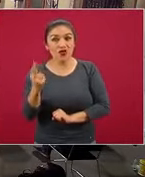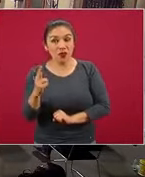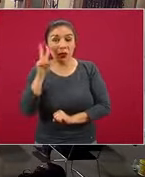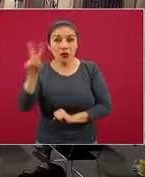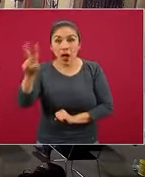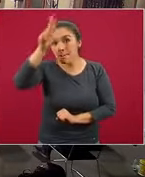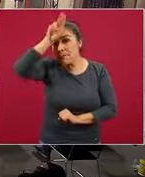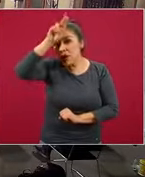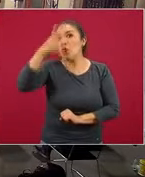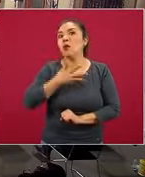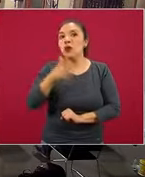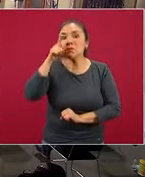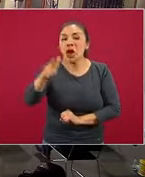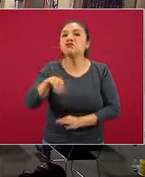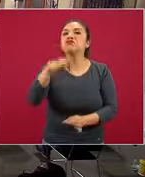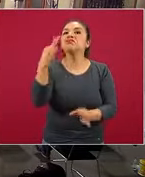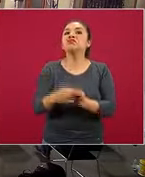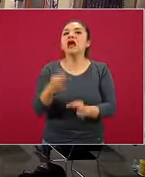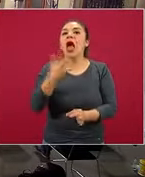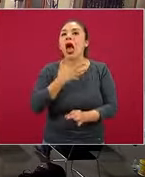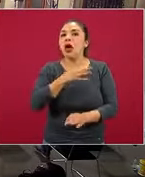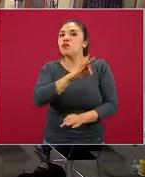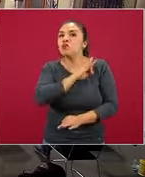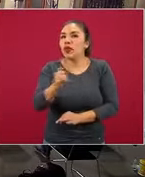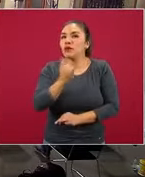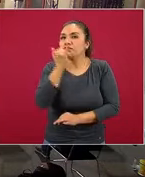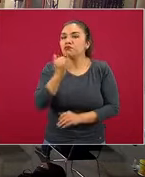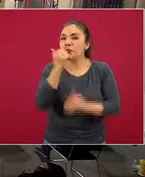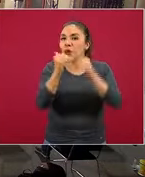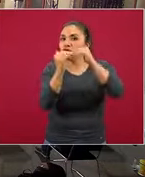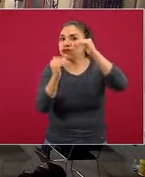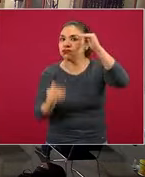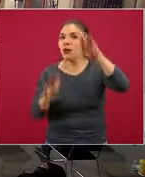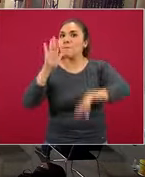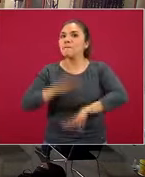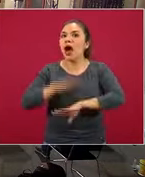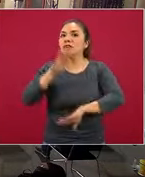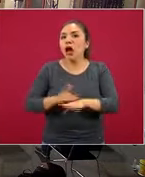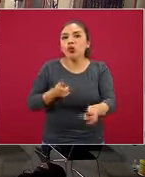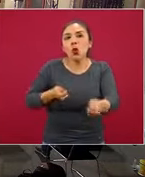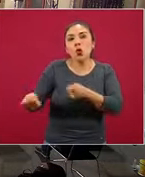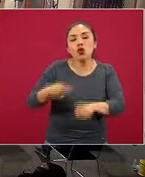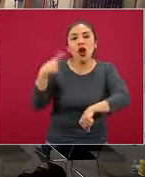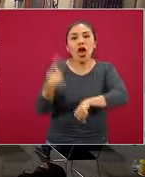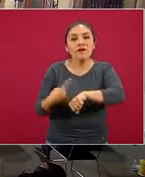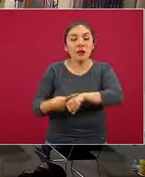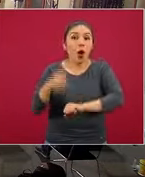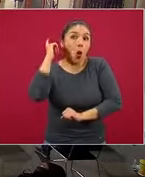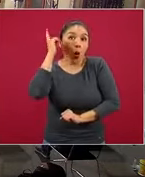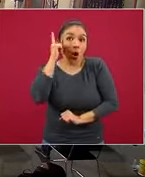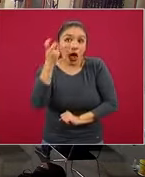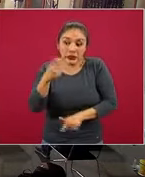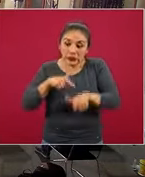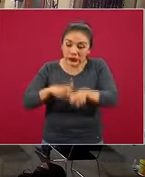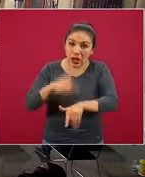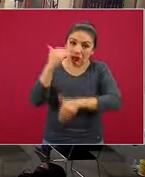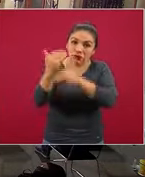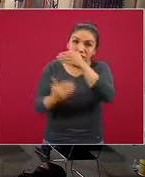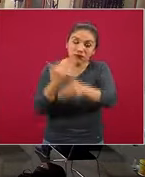hay una evidencia clara de que podría haber ya un descenso y un control en la epidemia. Esperemos que esto continúe,